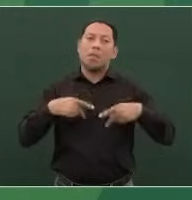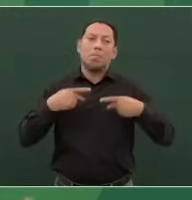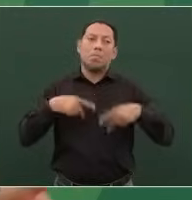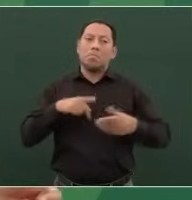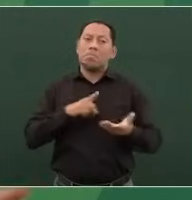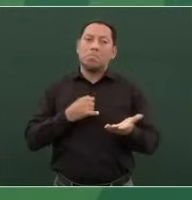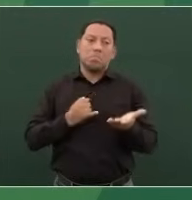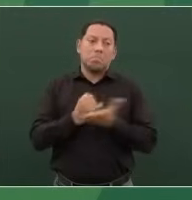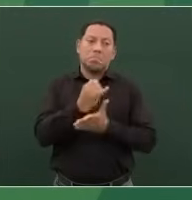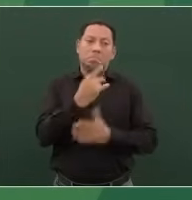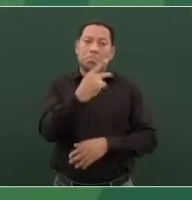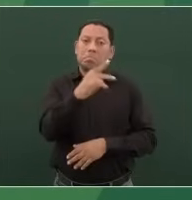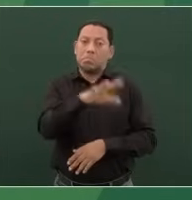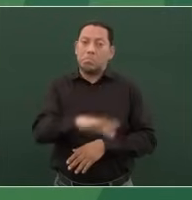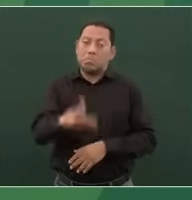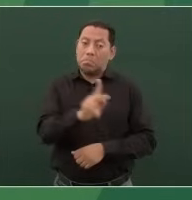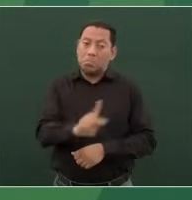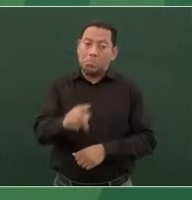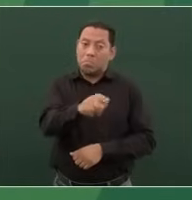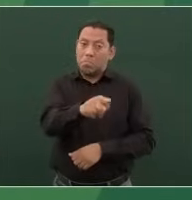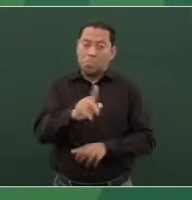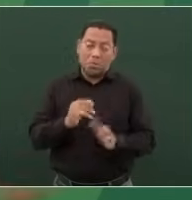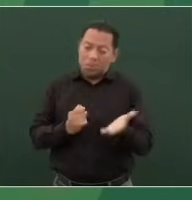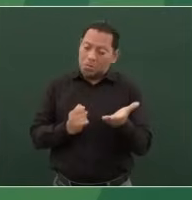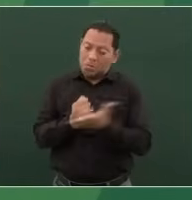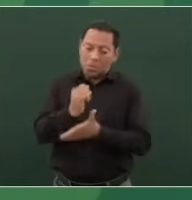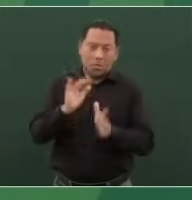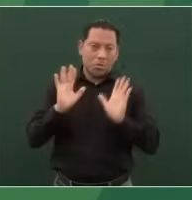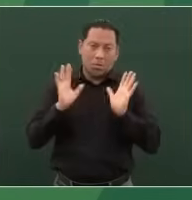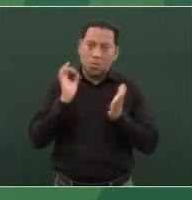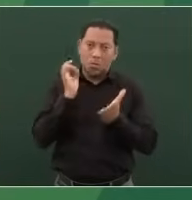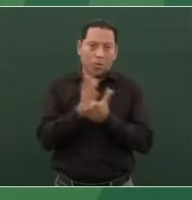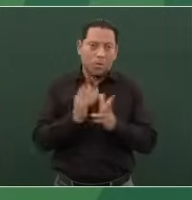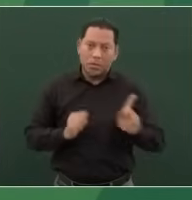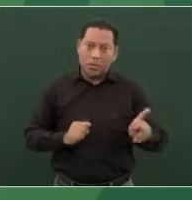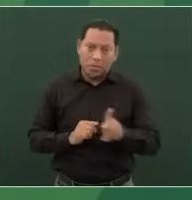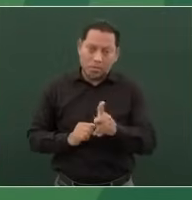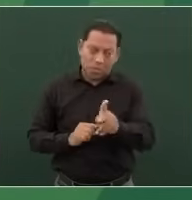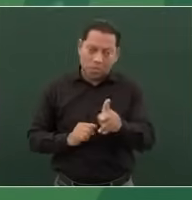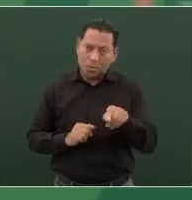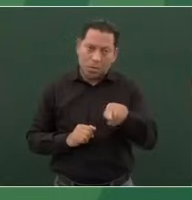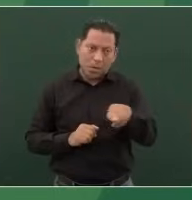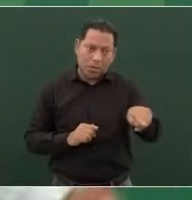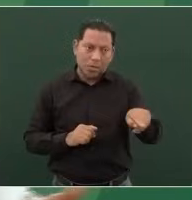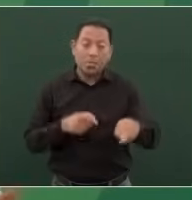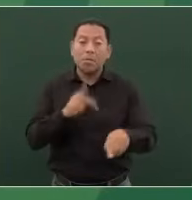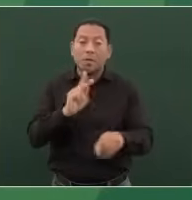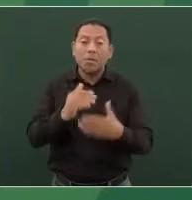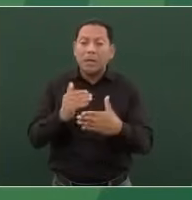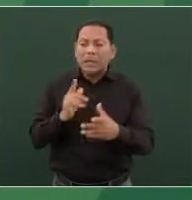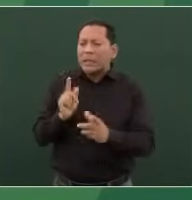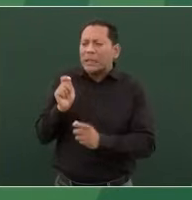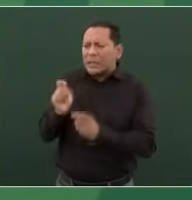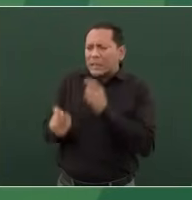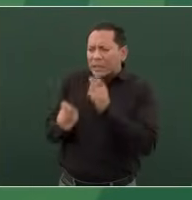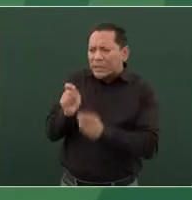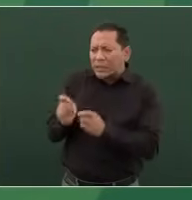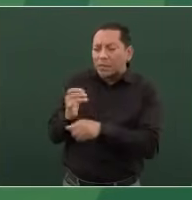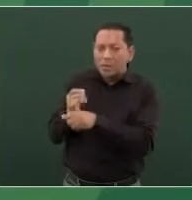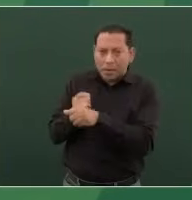que el pueblo juzgue, nada más que se informe.